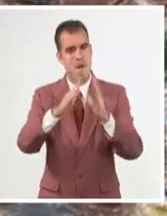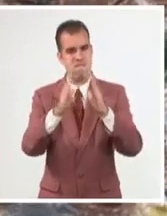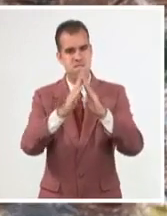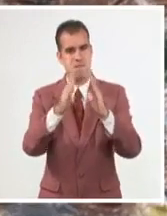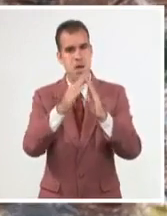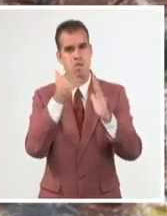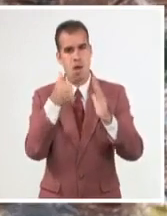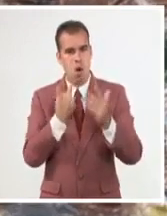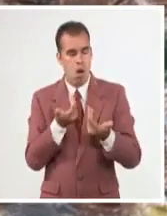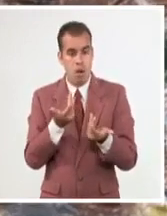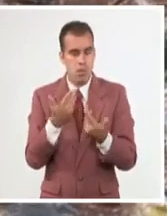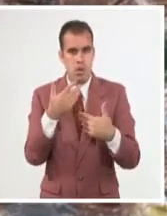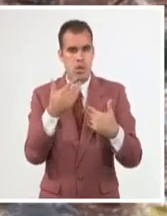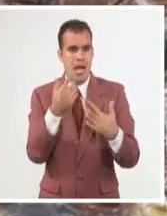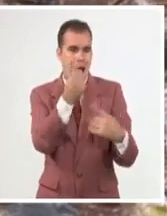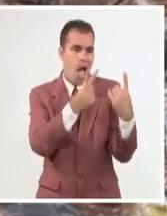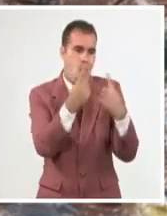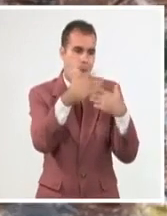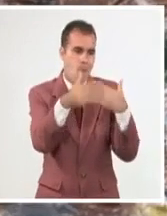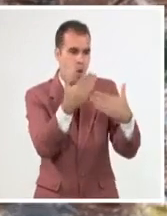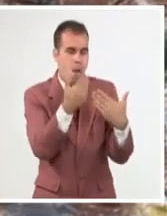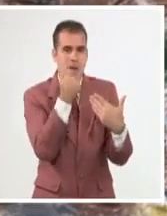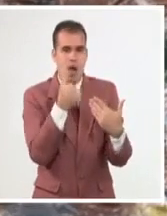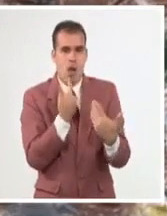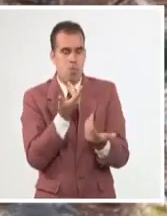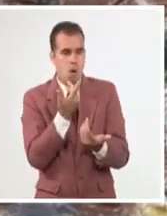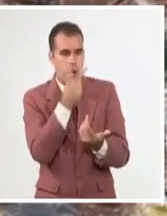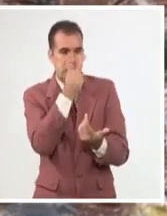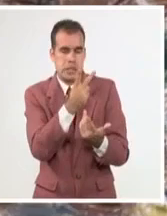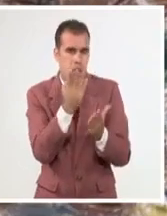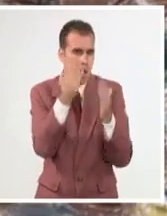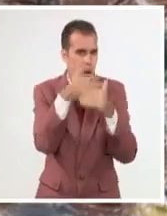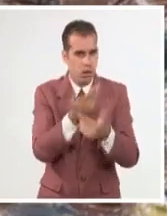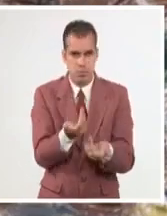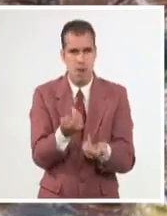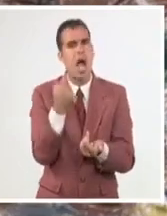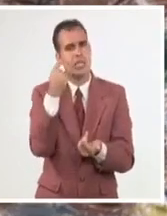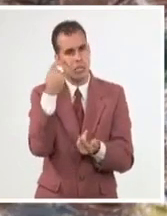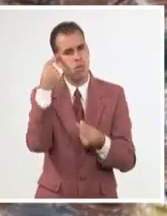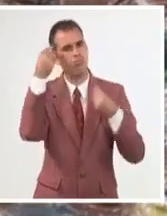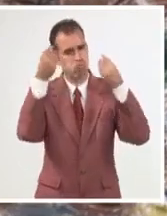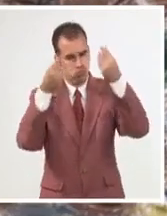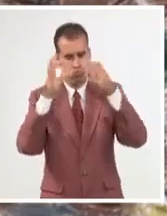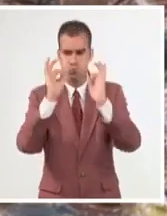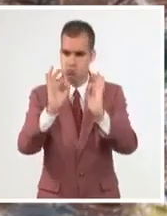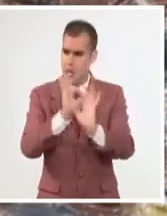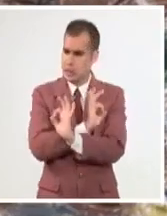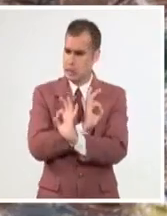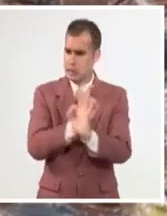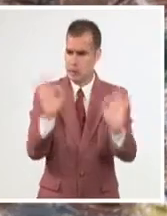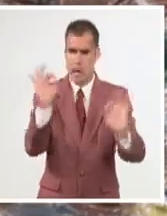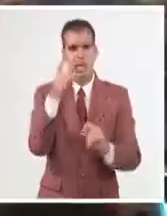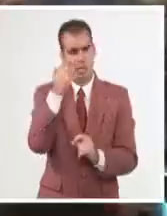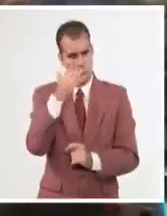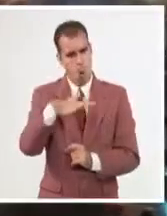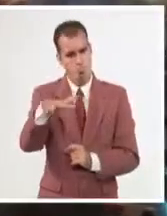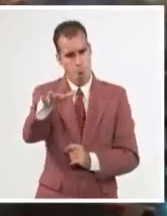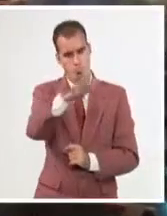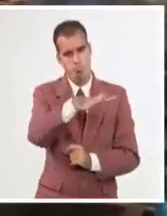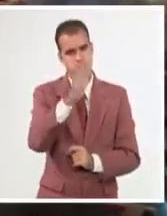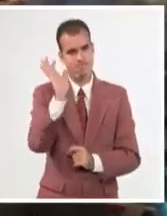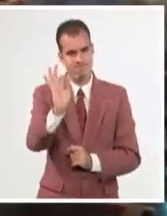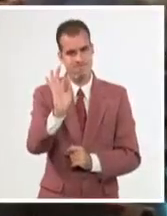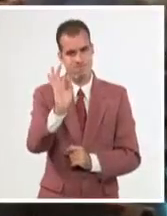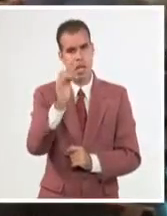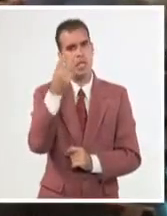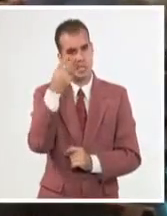enfrentando determinada problemática. O sea que hay un pensamiento integral, hay un pensamiento de profundidad y hay